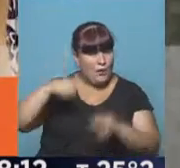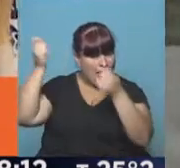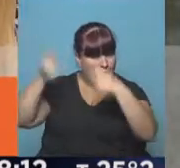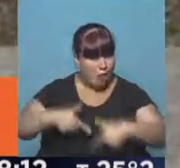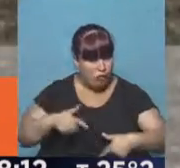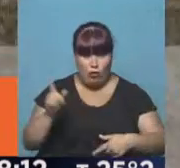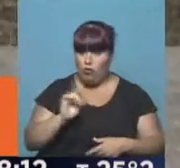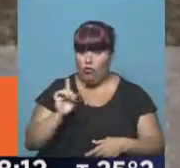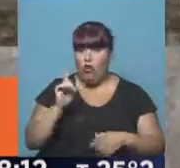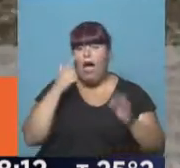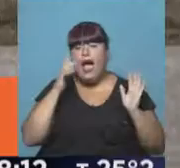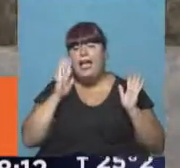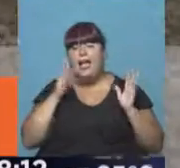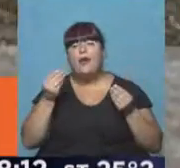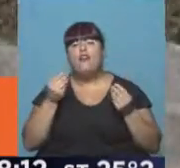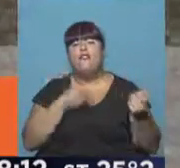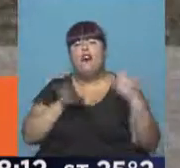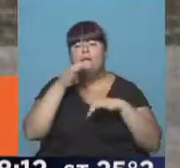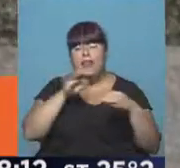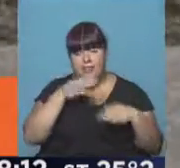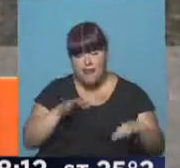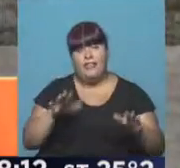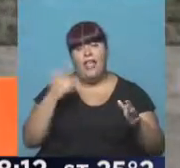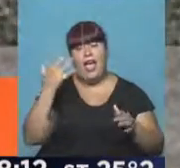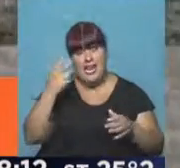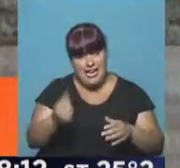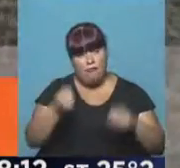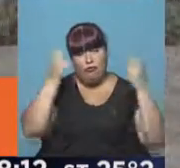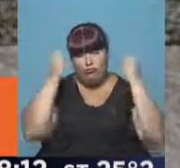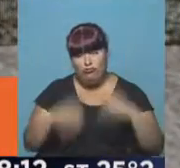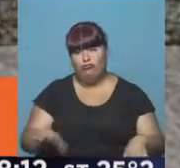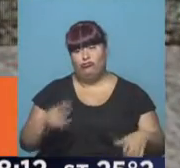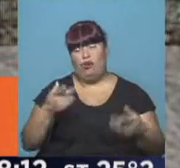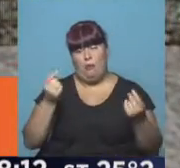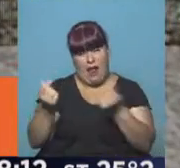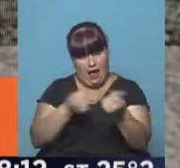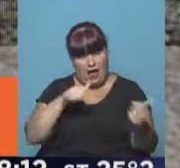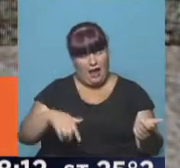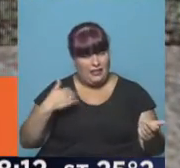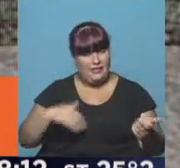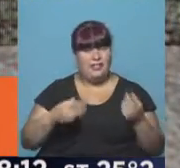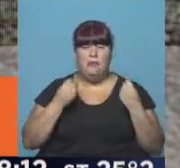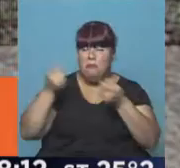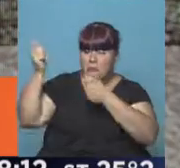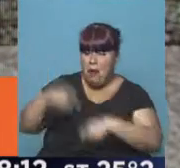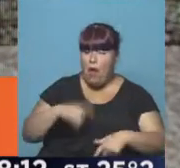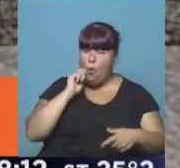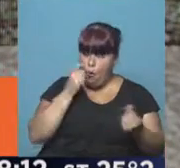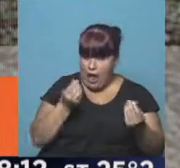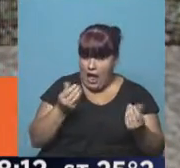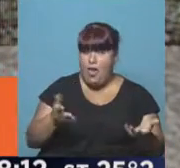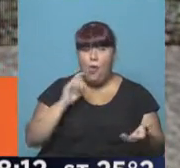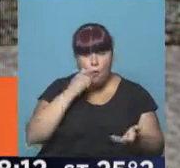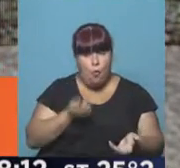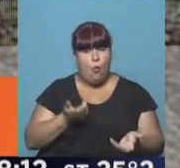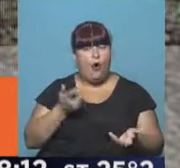no hay que ver hay que ver los canales de comercialización porque tenemos limón de sobra para que espero que hagan la rutina de altísima calidad y qué bueno que es